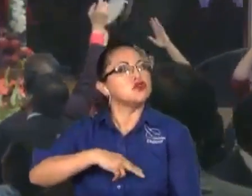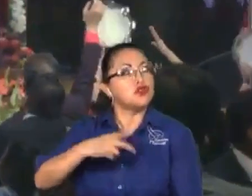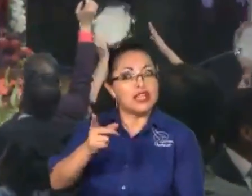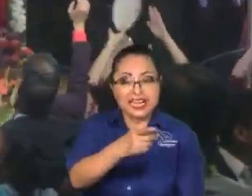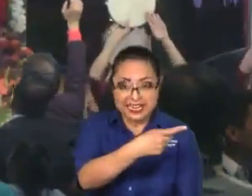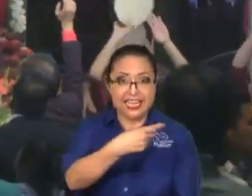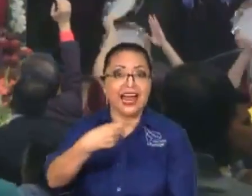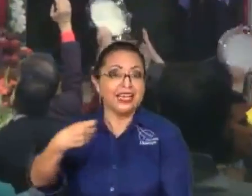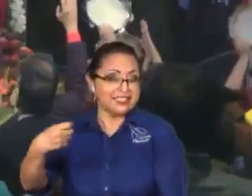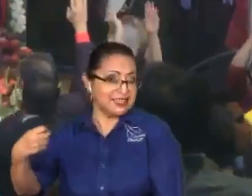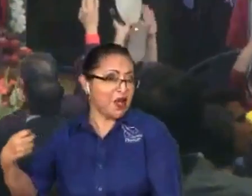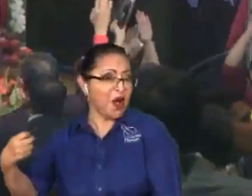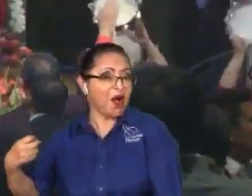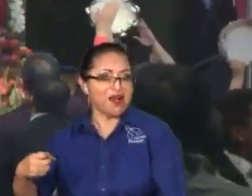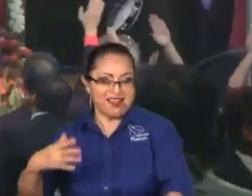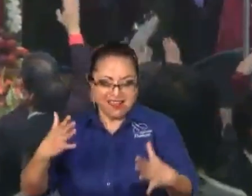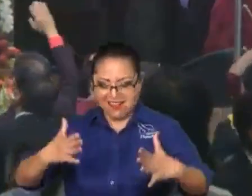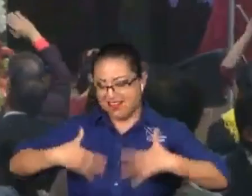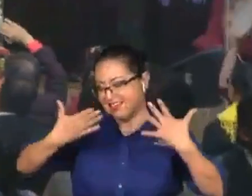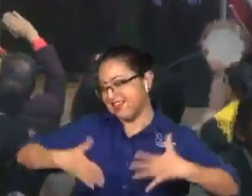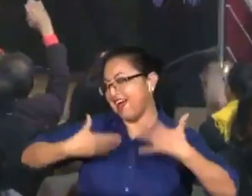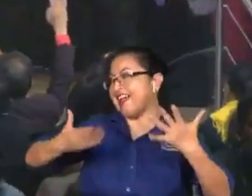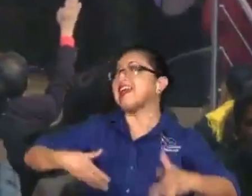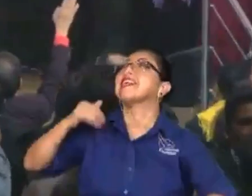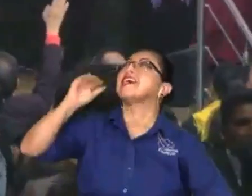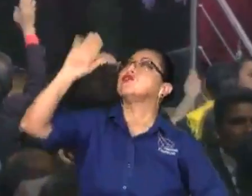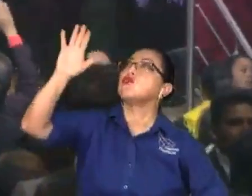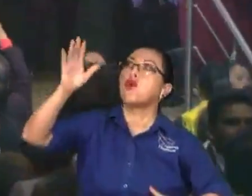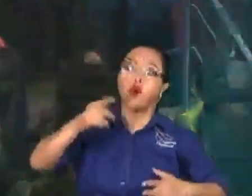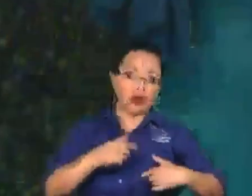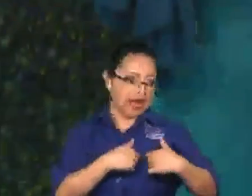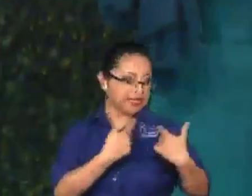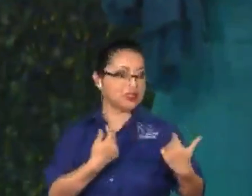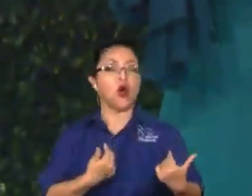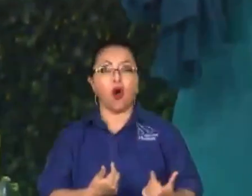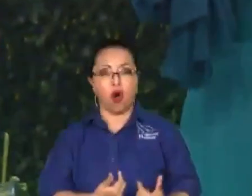Somos la generación que alegra su